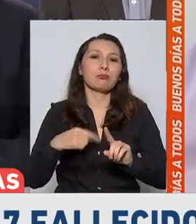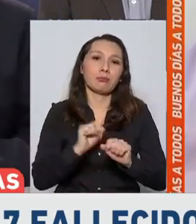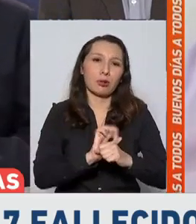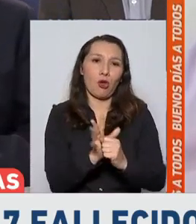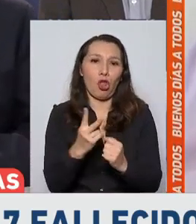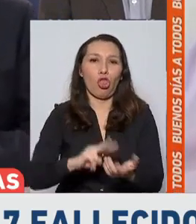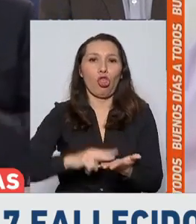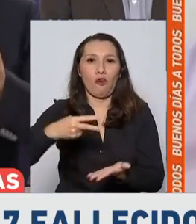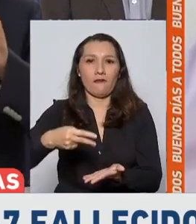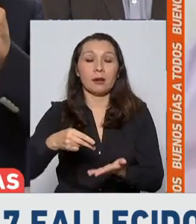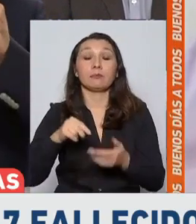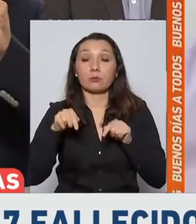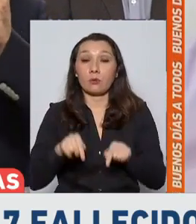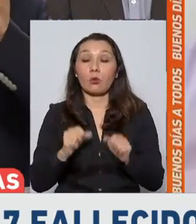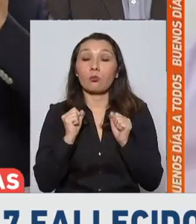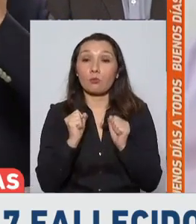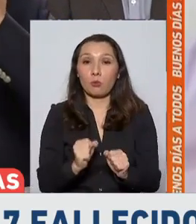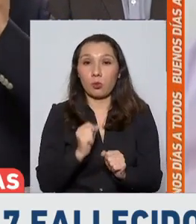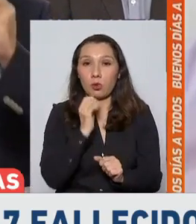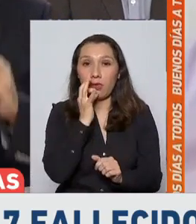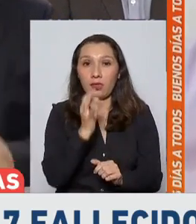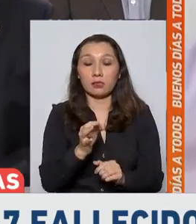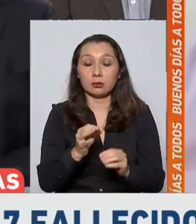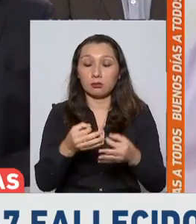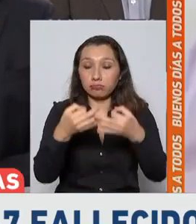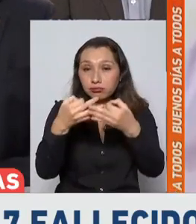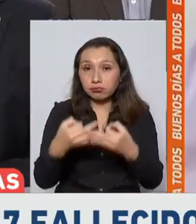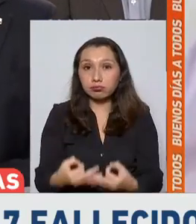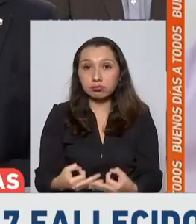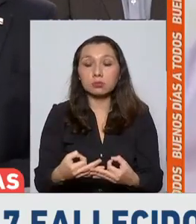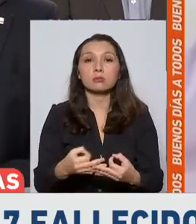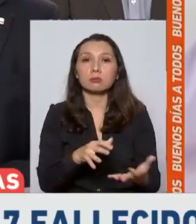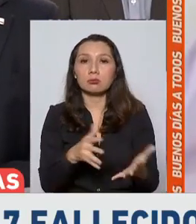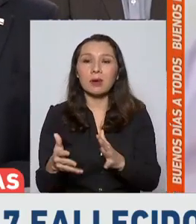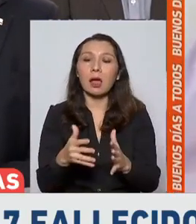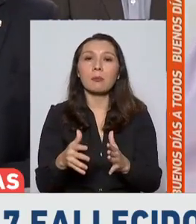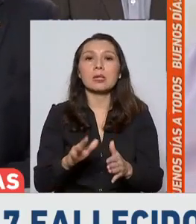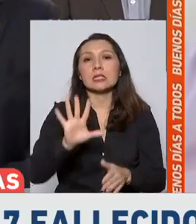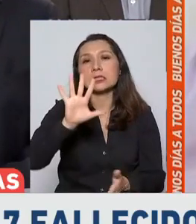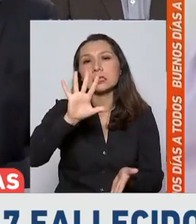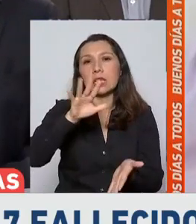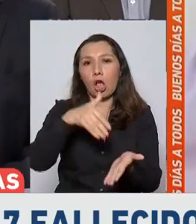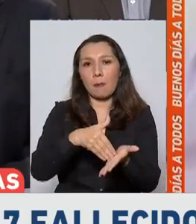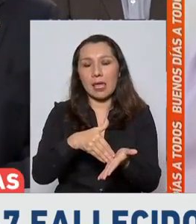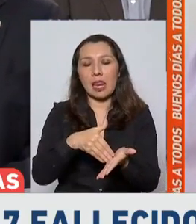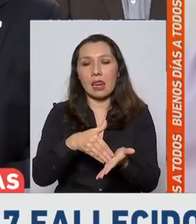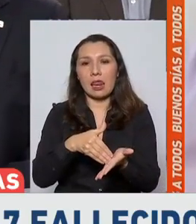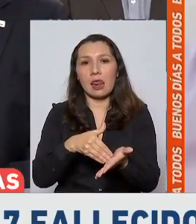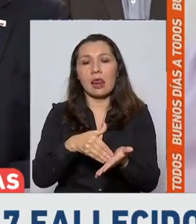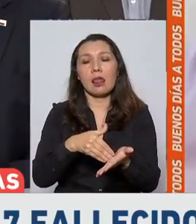hoy día podemos sumar un total de prácticamente